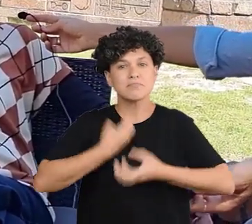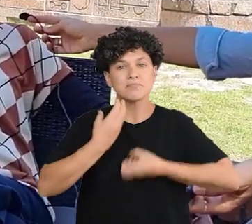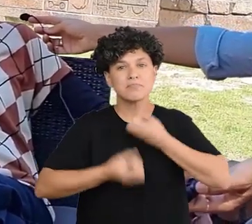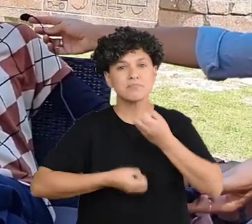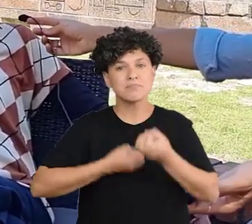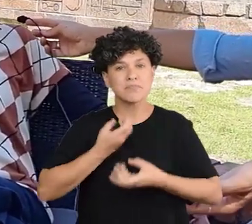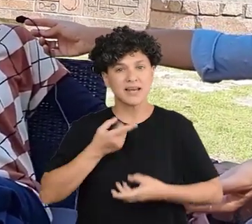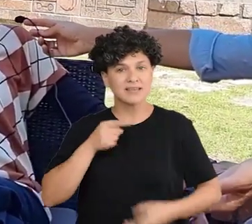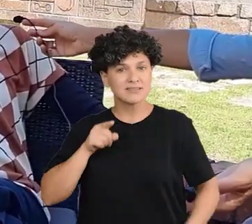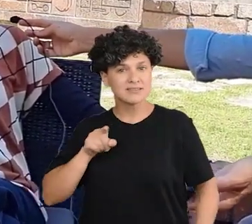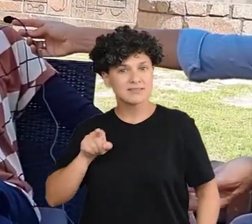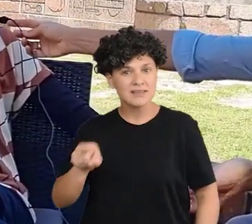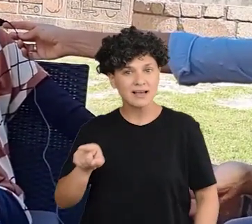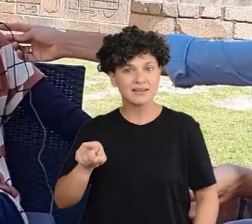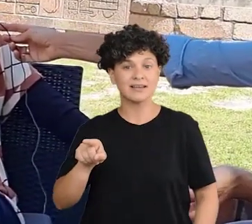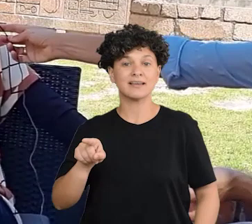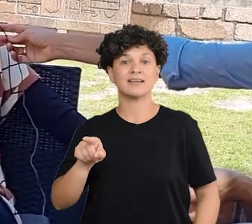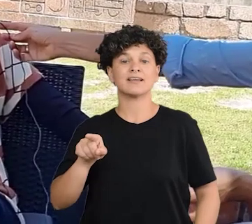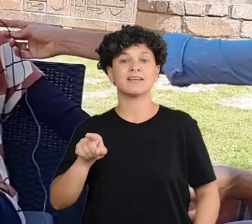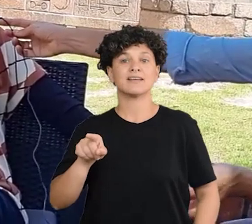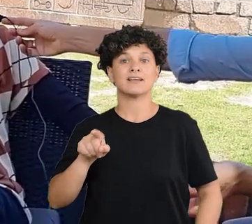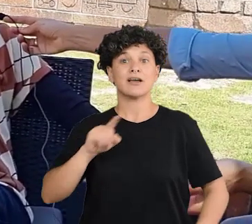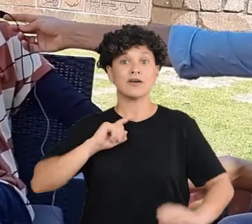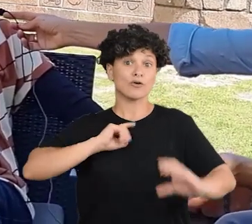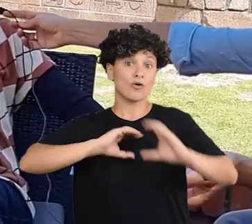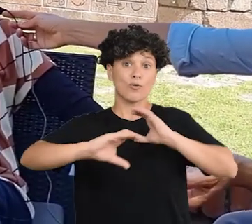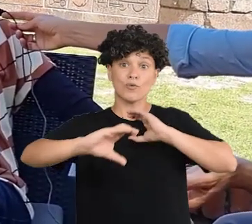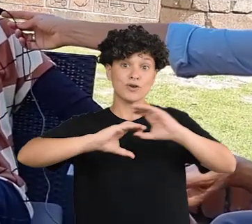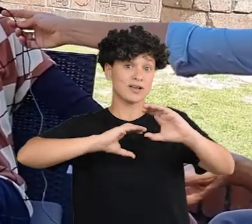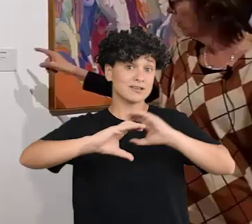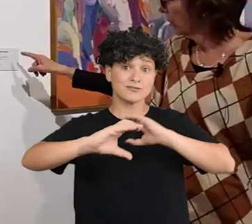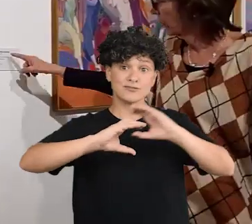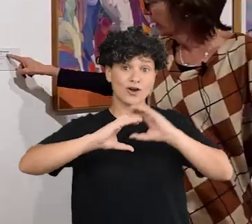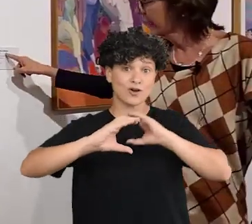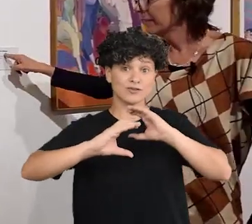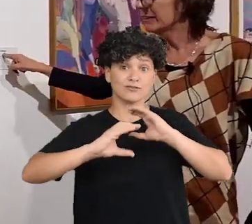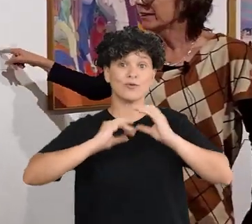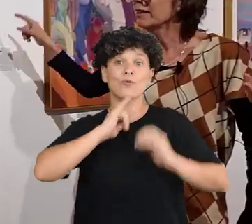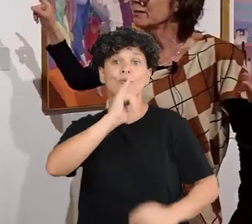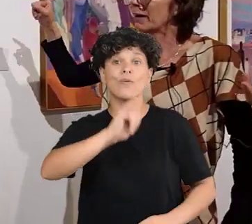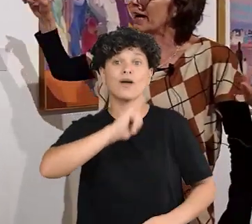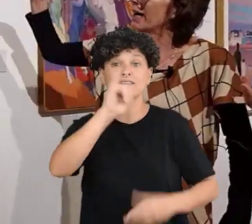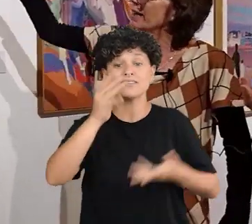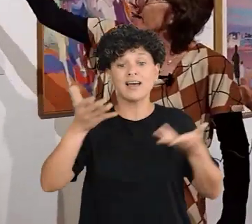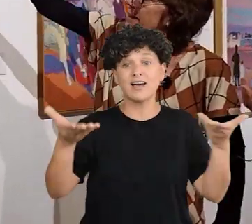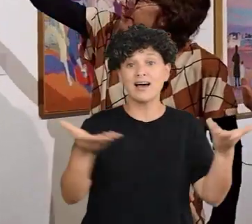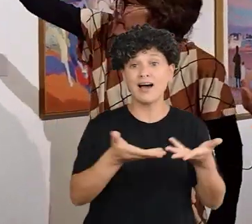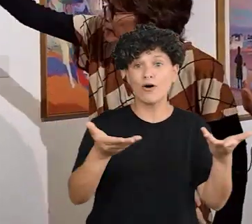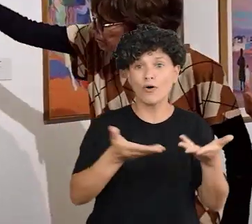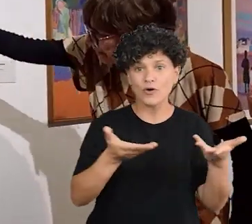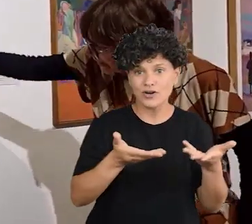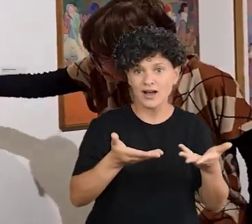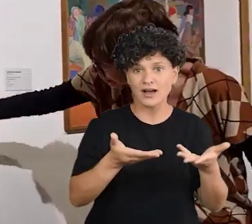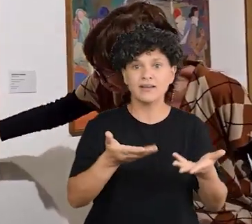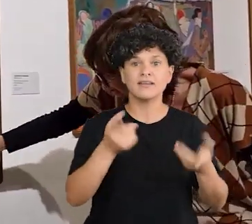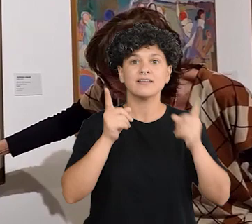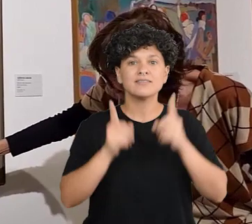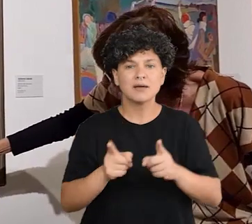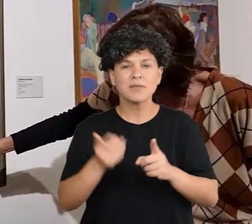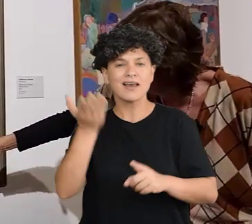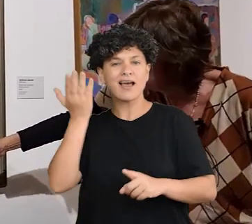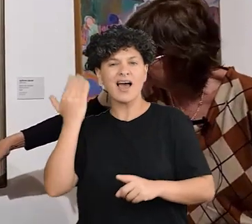expresarse, y si eso no llega a una comunicación hoy, ¿a qué comunicación